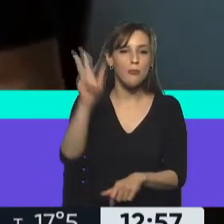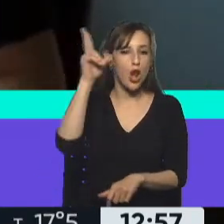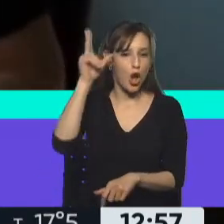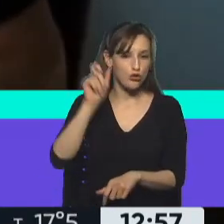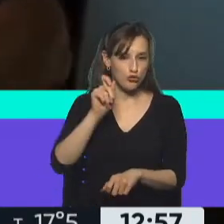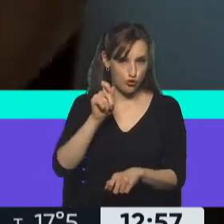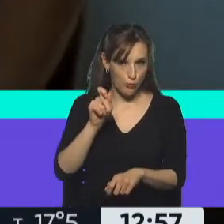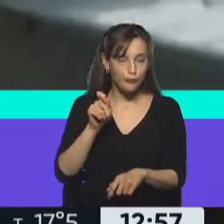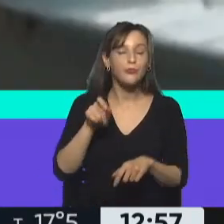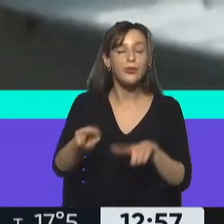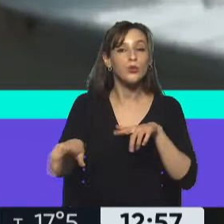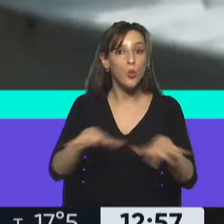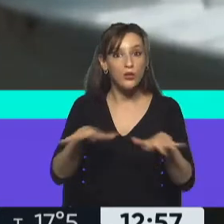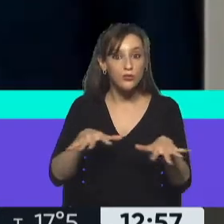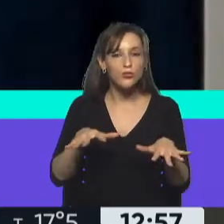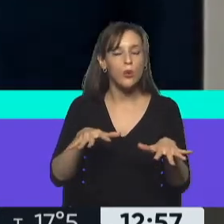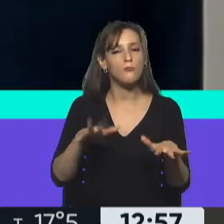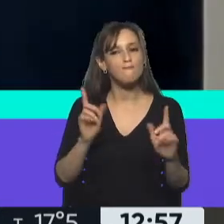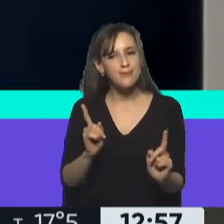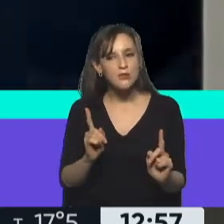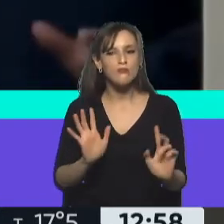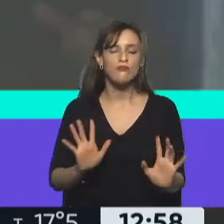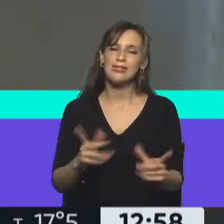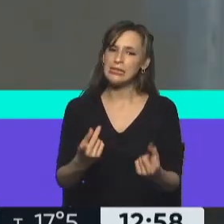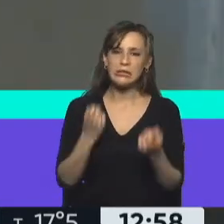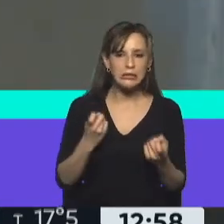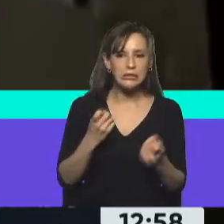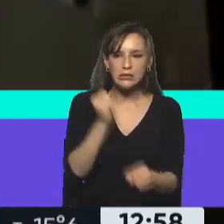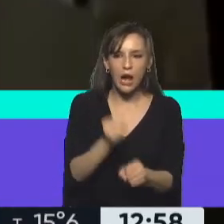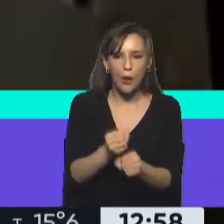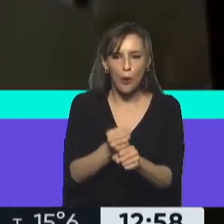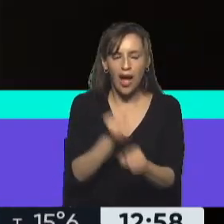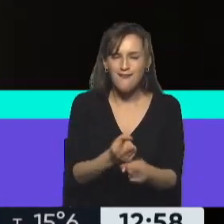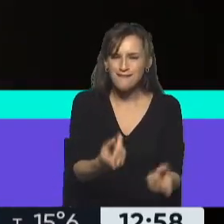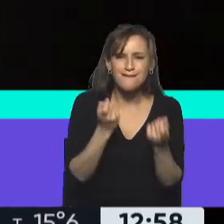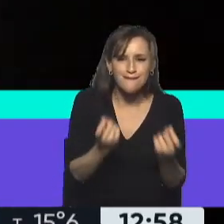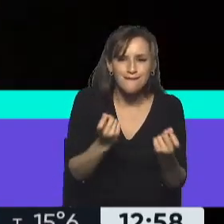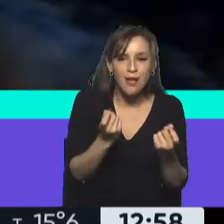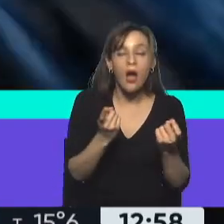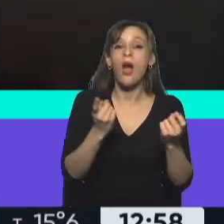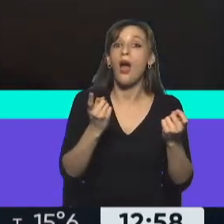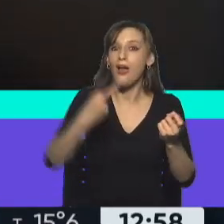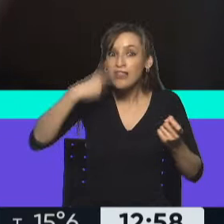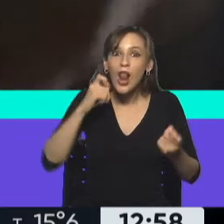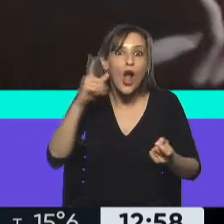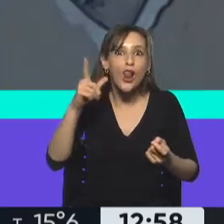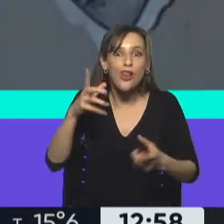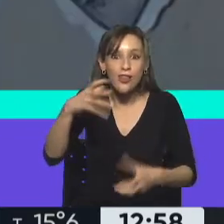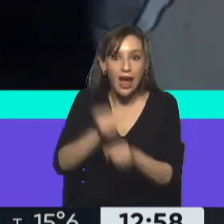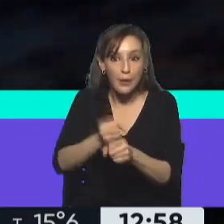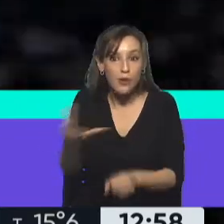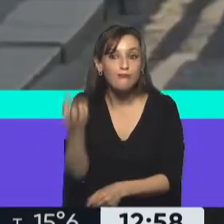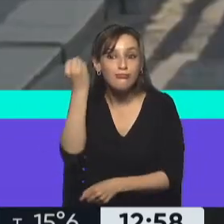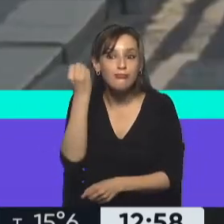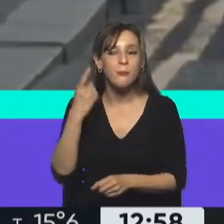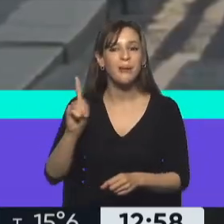marco, una situación donde hay una necesidad extrema de trabajo y aparece una oportunidad, pero aparece también una oportunidad que viene